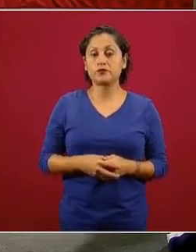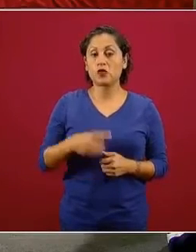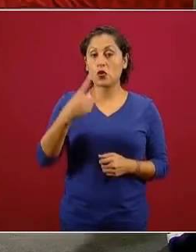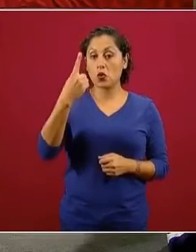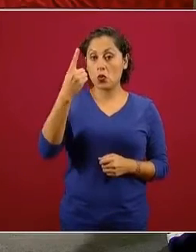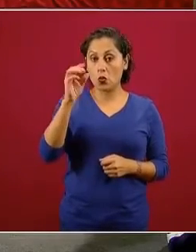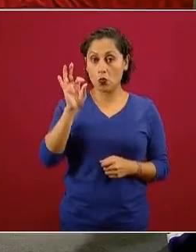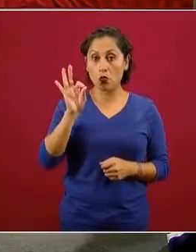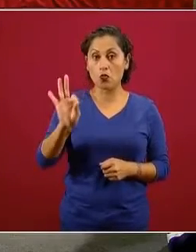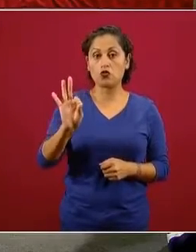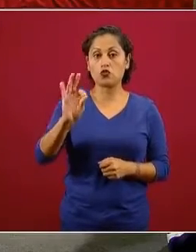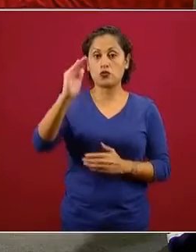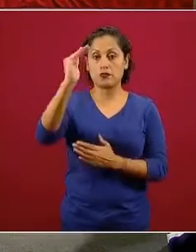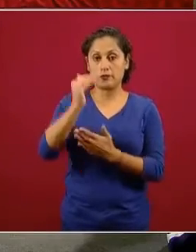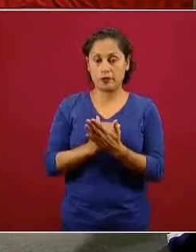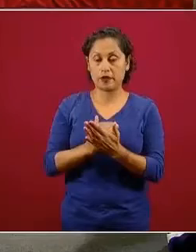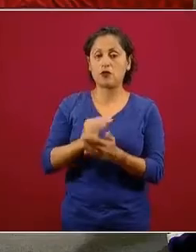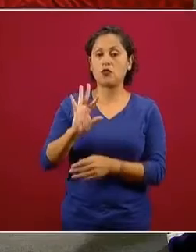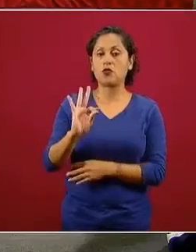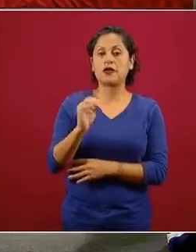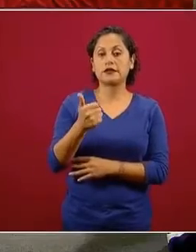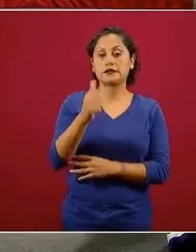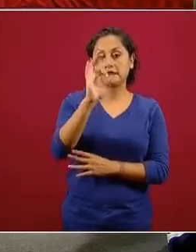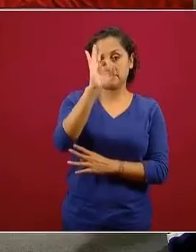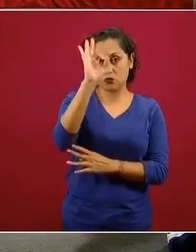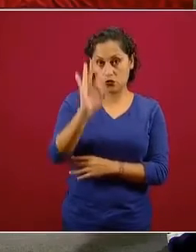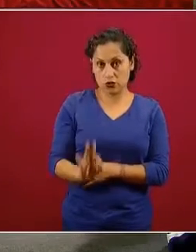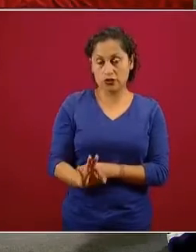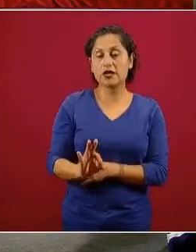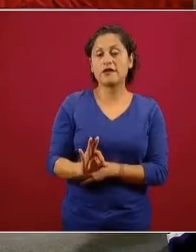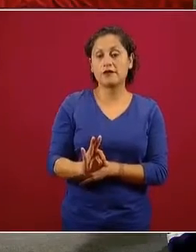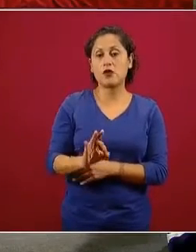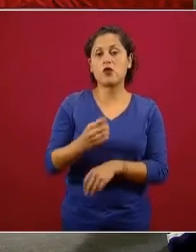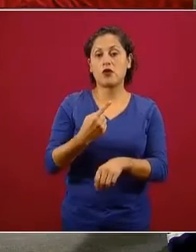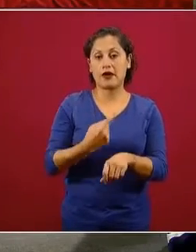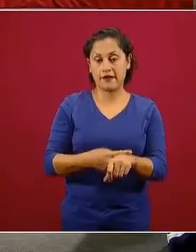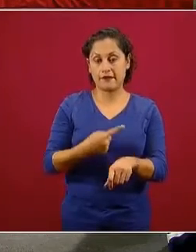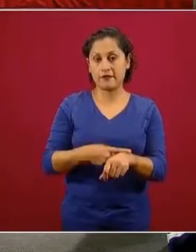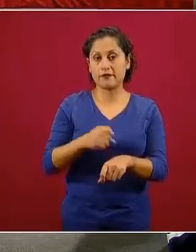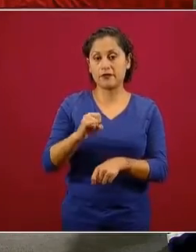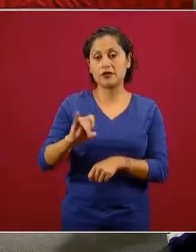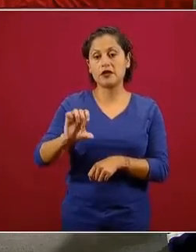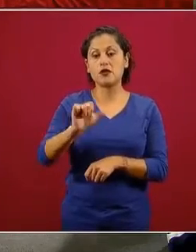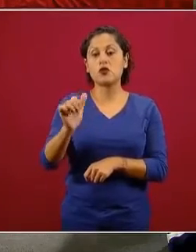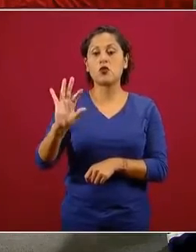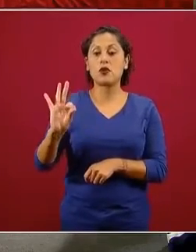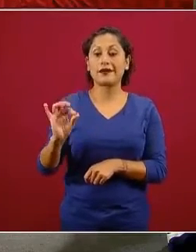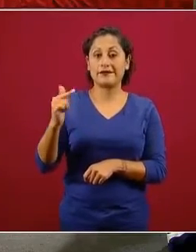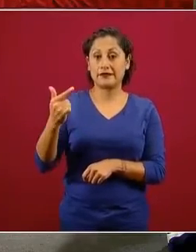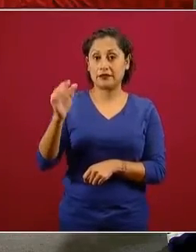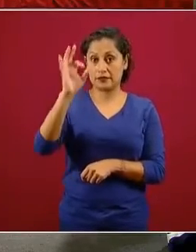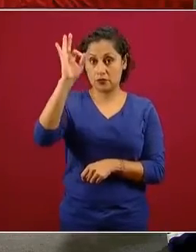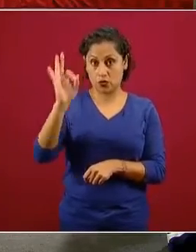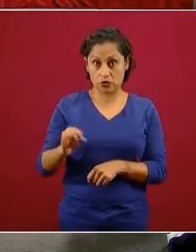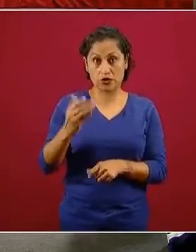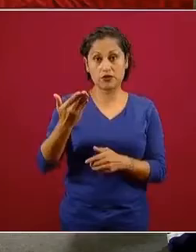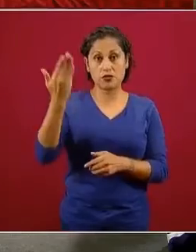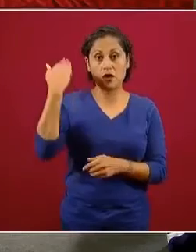porcentual, la positividad, tenemos 46% de positividad, abrimos la semana con 47% y